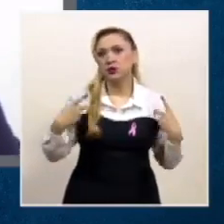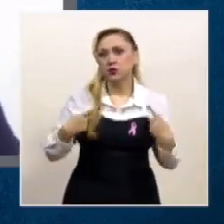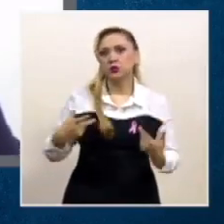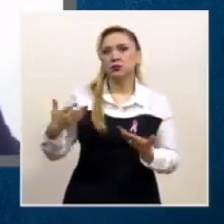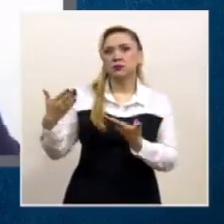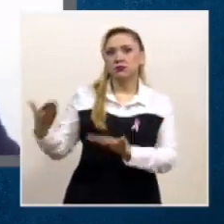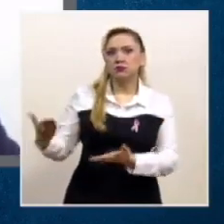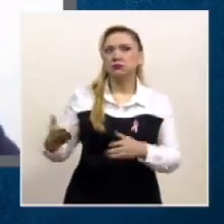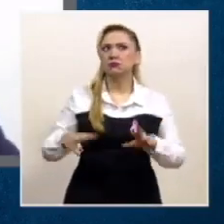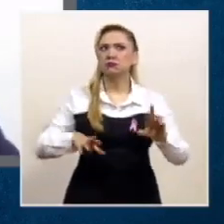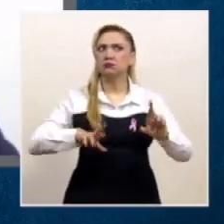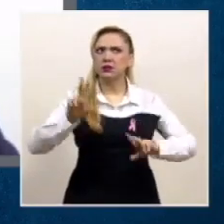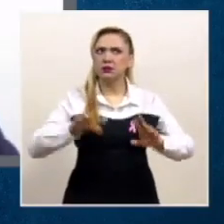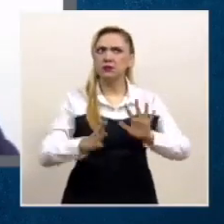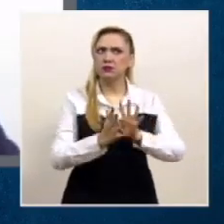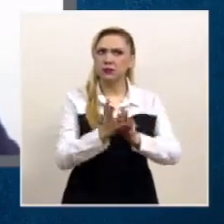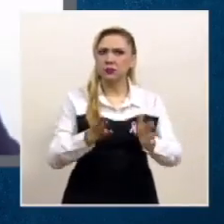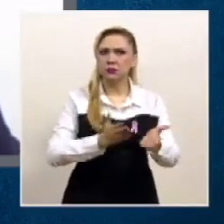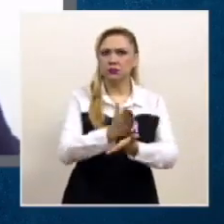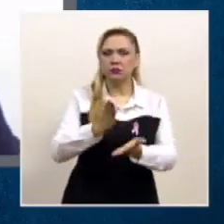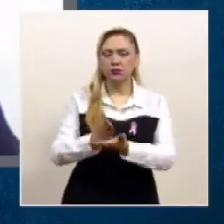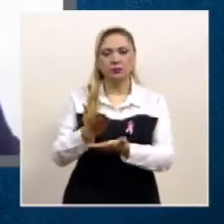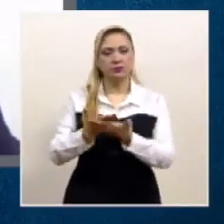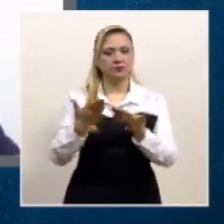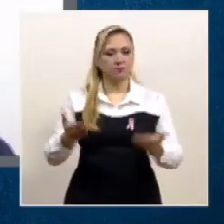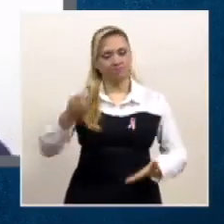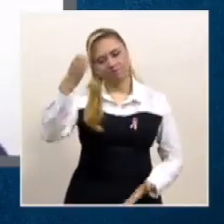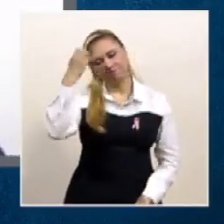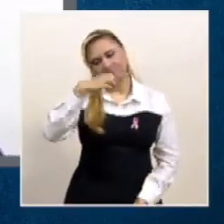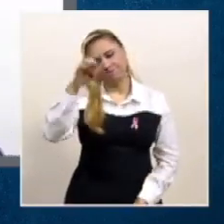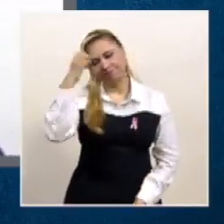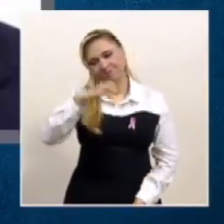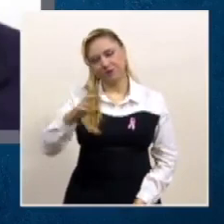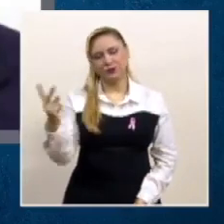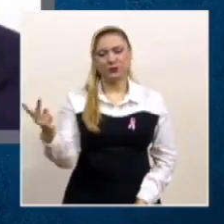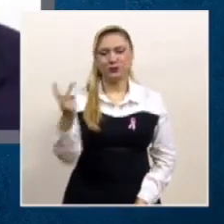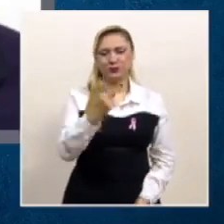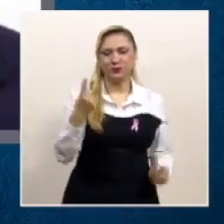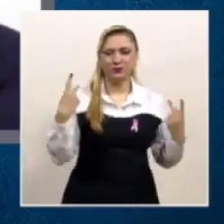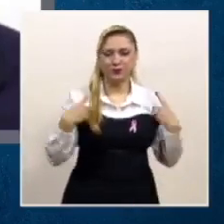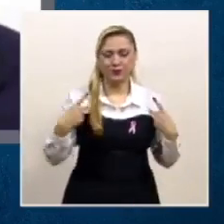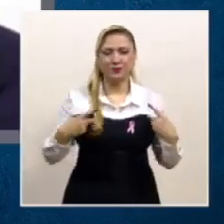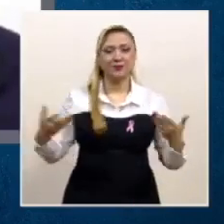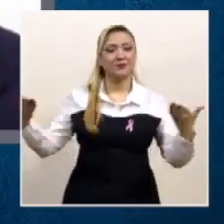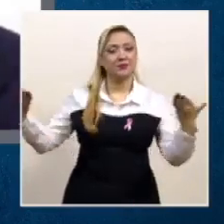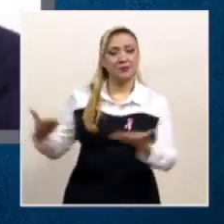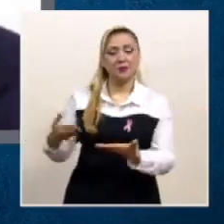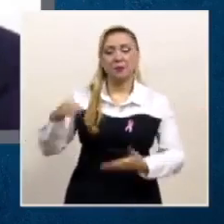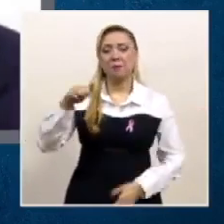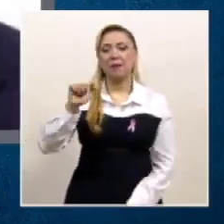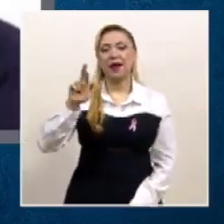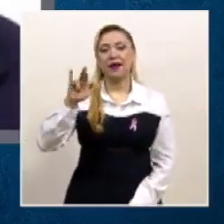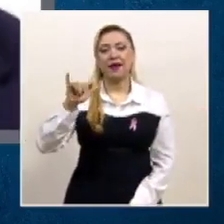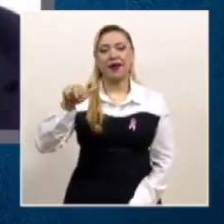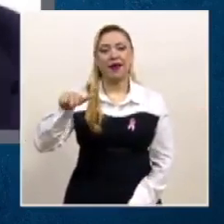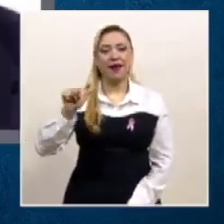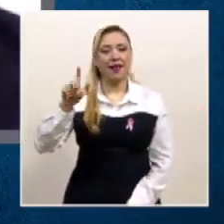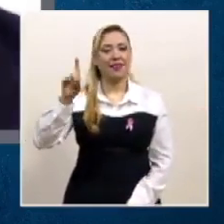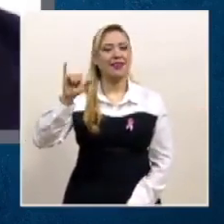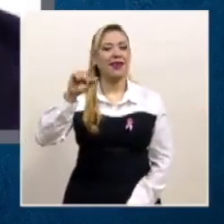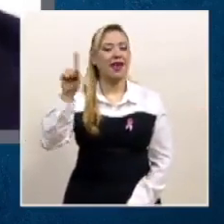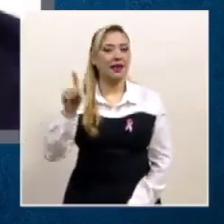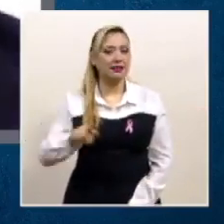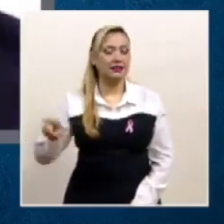ello tengo el gusto de contar con la presencia de una experta y un experto en la materia. Empiezo presentando a Mariana Díaz Figueroa, quien es